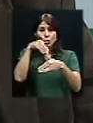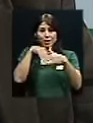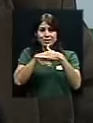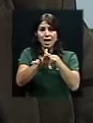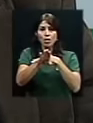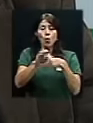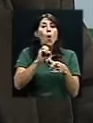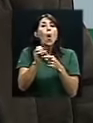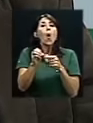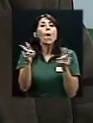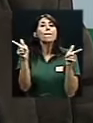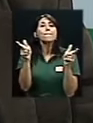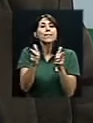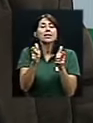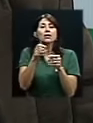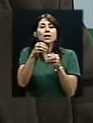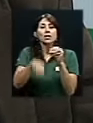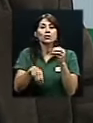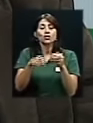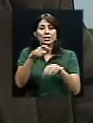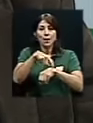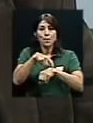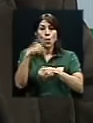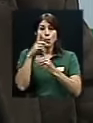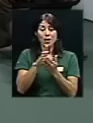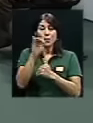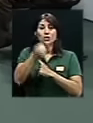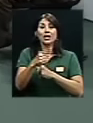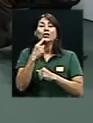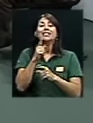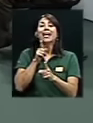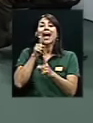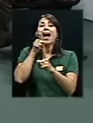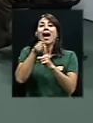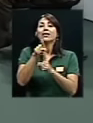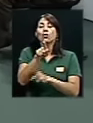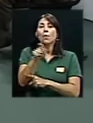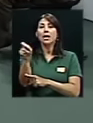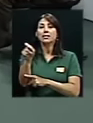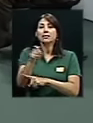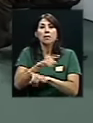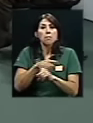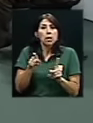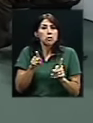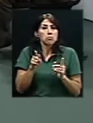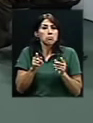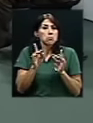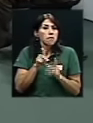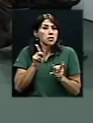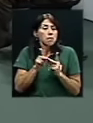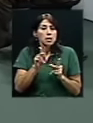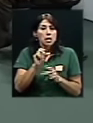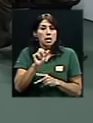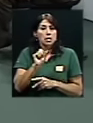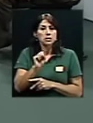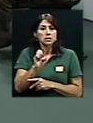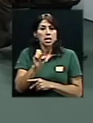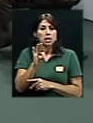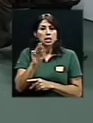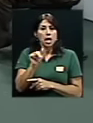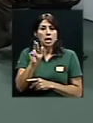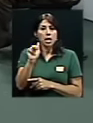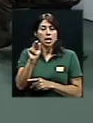el proyecto de ley dice hasta un mes de plazo para la SETENA. SETENA puede al día siguiente estar dando la aprobación a como